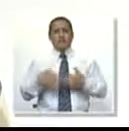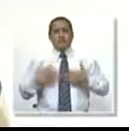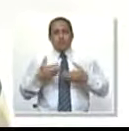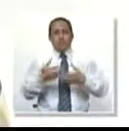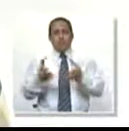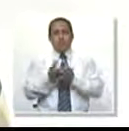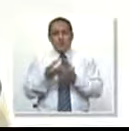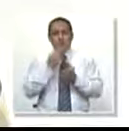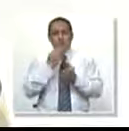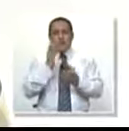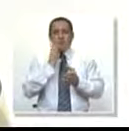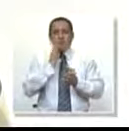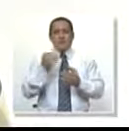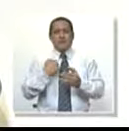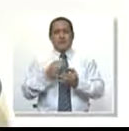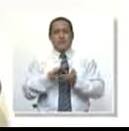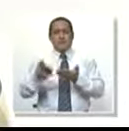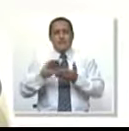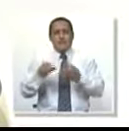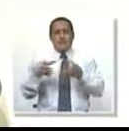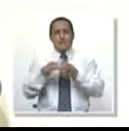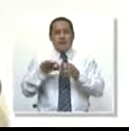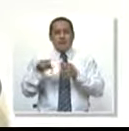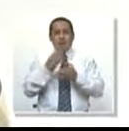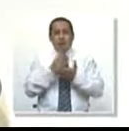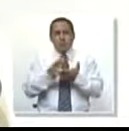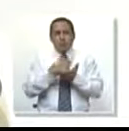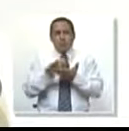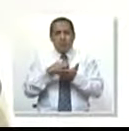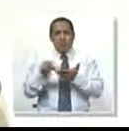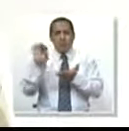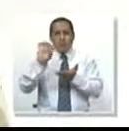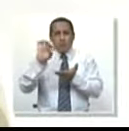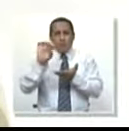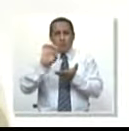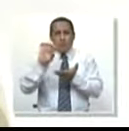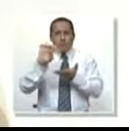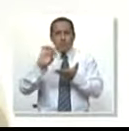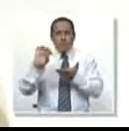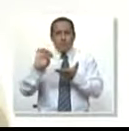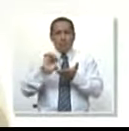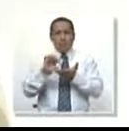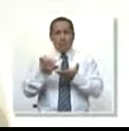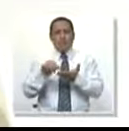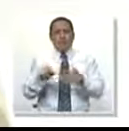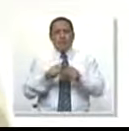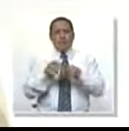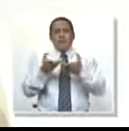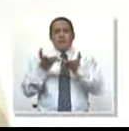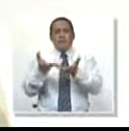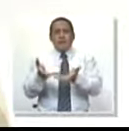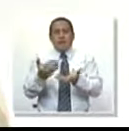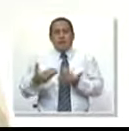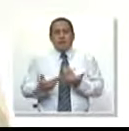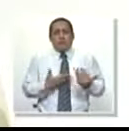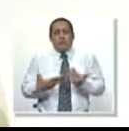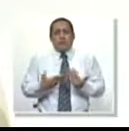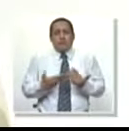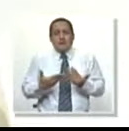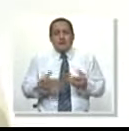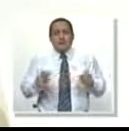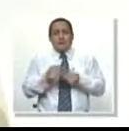pocillo de comida la mamá tiene que separar un poquito del segundo echar el polvito de los multimicronutrientes y dárselo a su